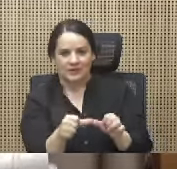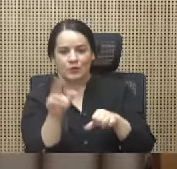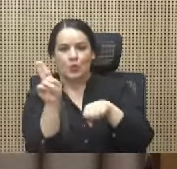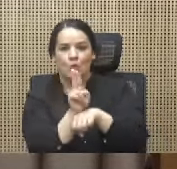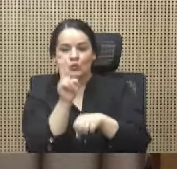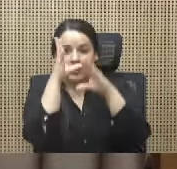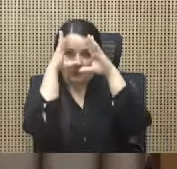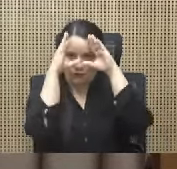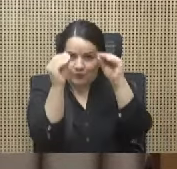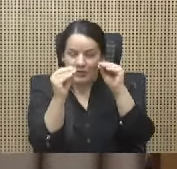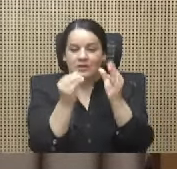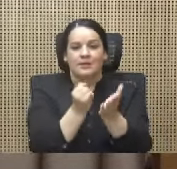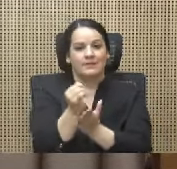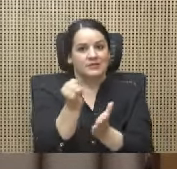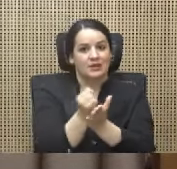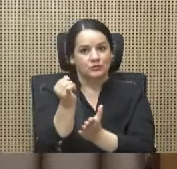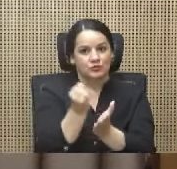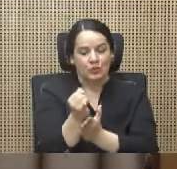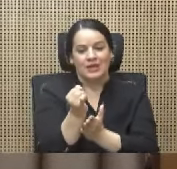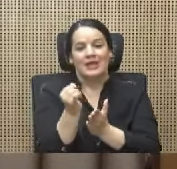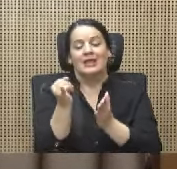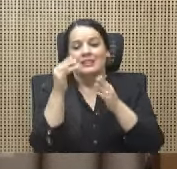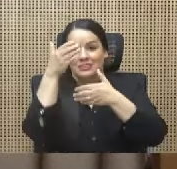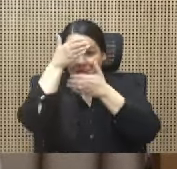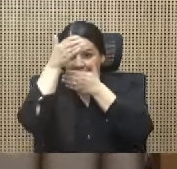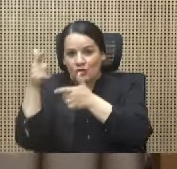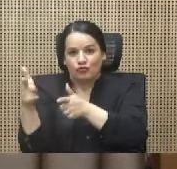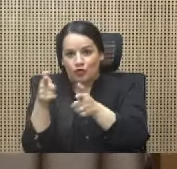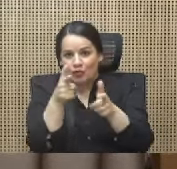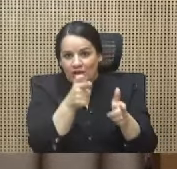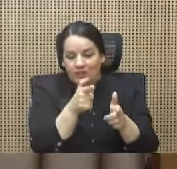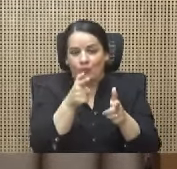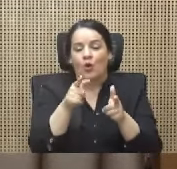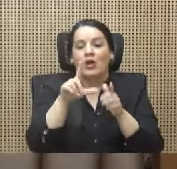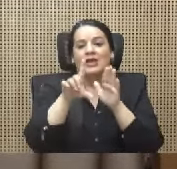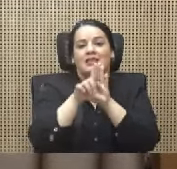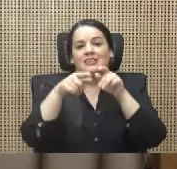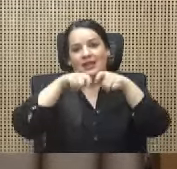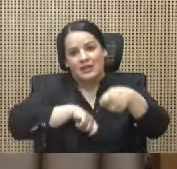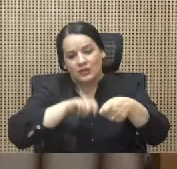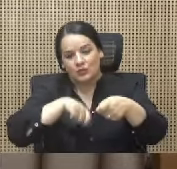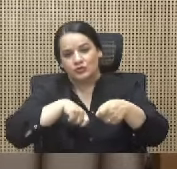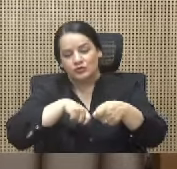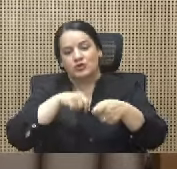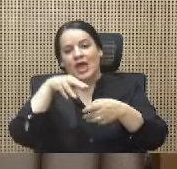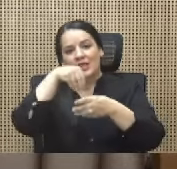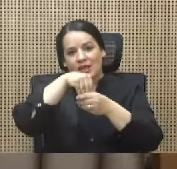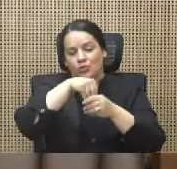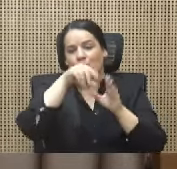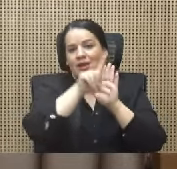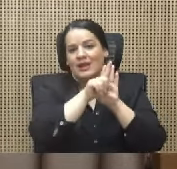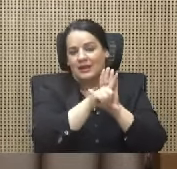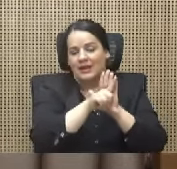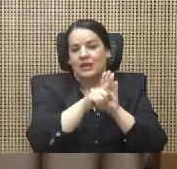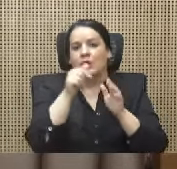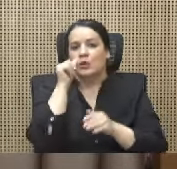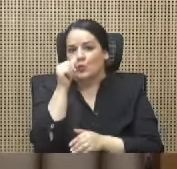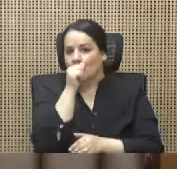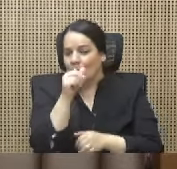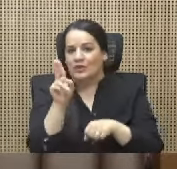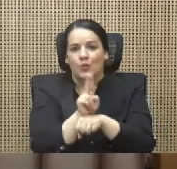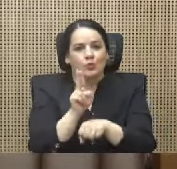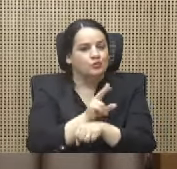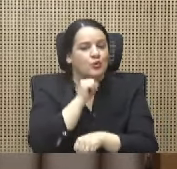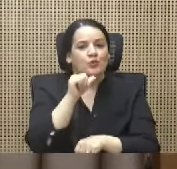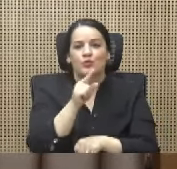información e investigaciones de terrorismo y de delitos previstos en la ley de estupefacientes, sustancias psicotrópicas, drogas de uso no autorizado,